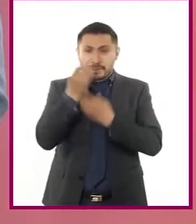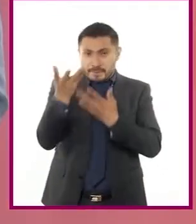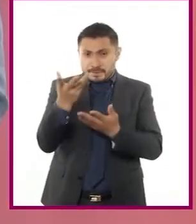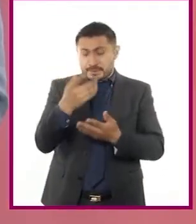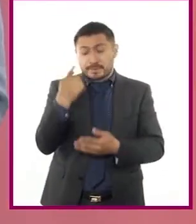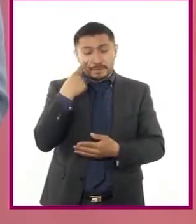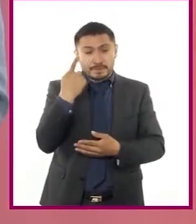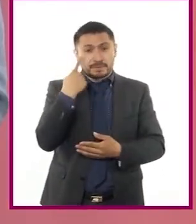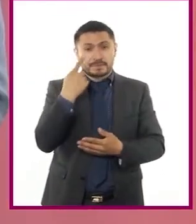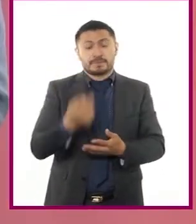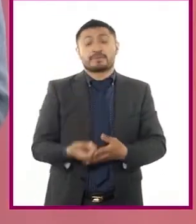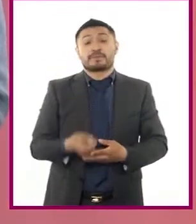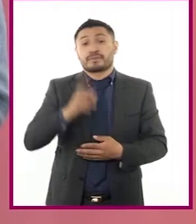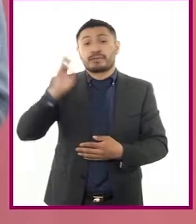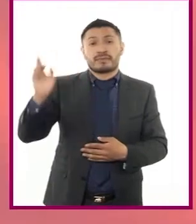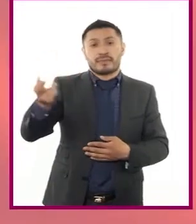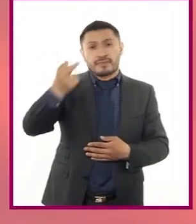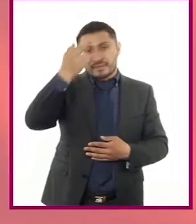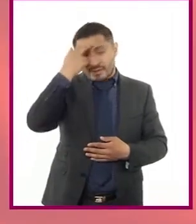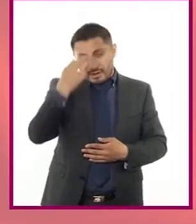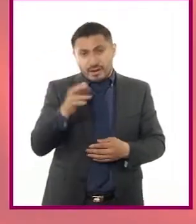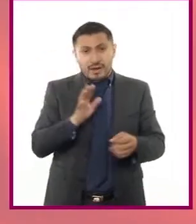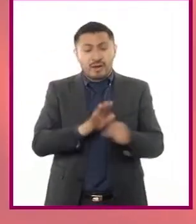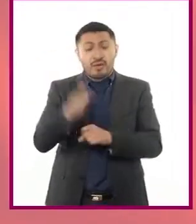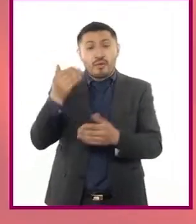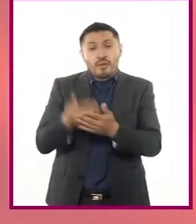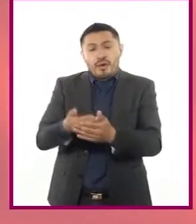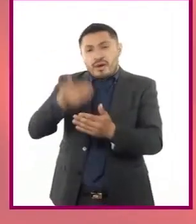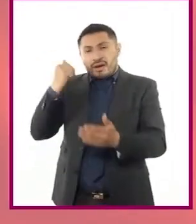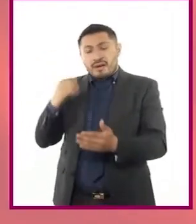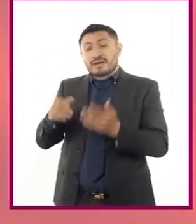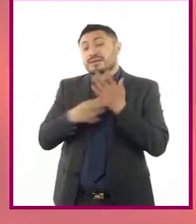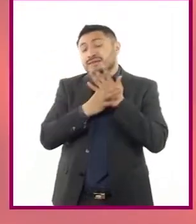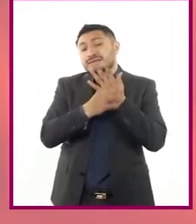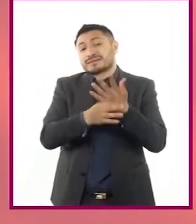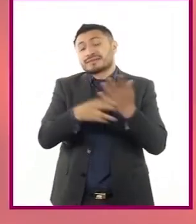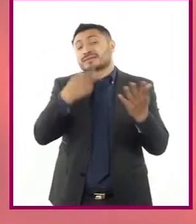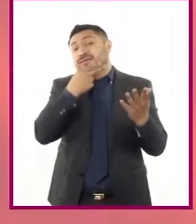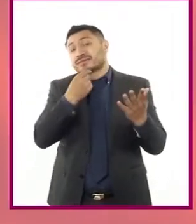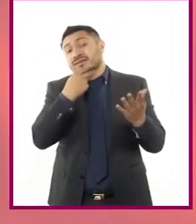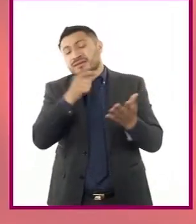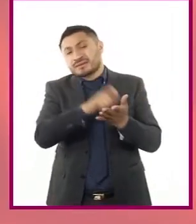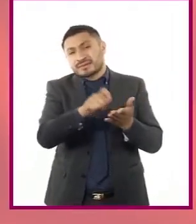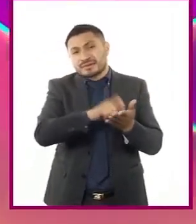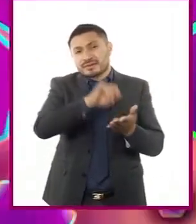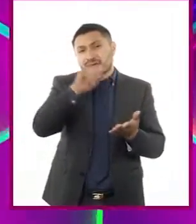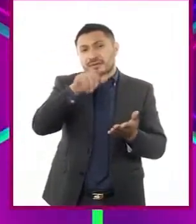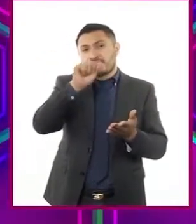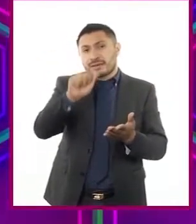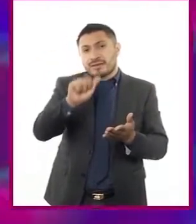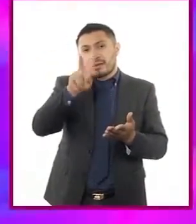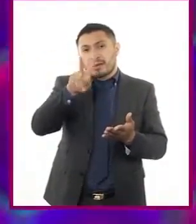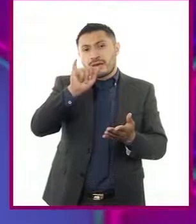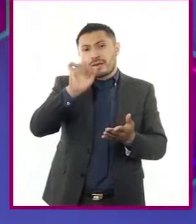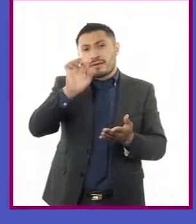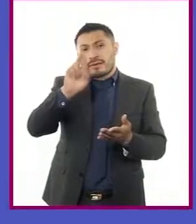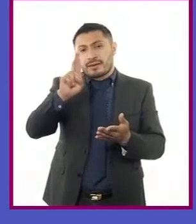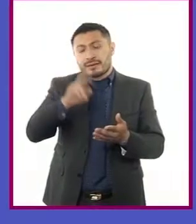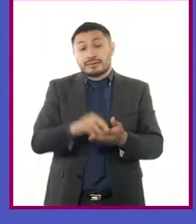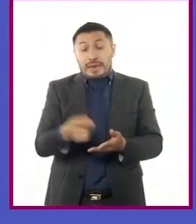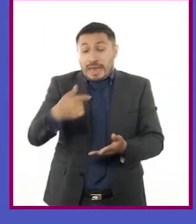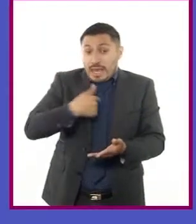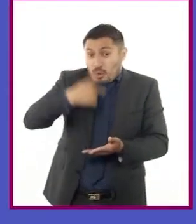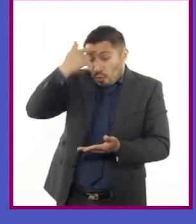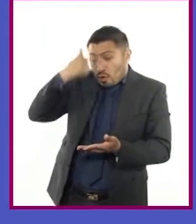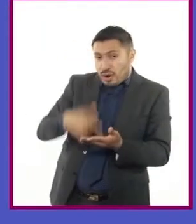Miren, recordemos lo que alguna vez expresó el escritor Javier Aranda. Yo creo